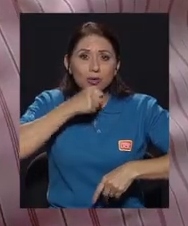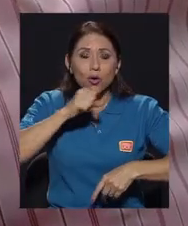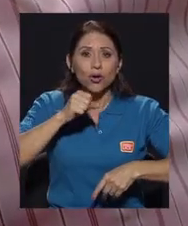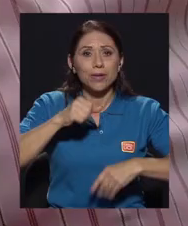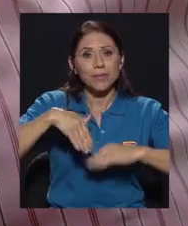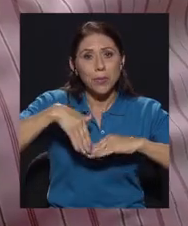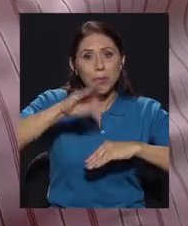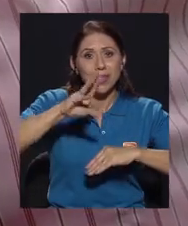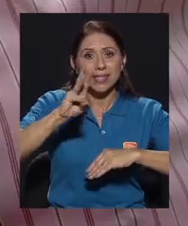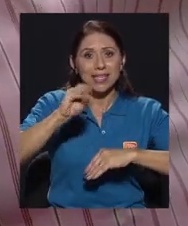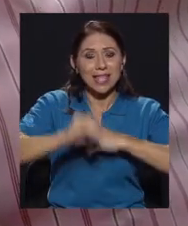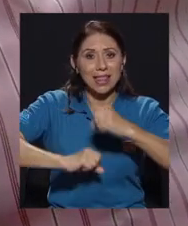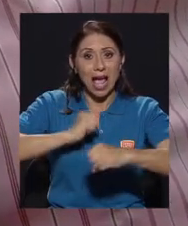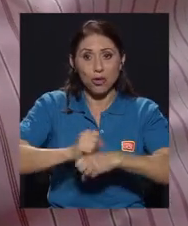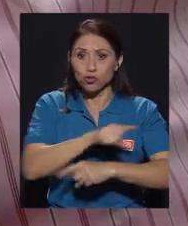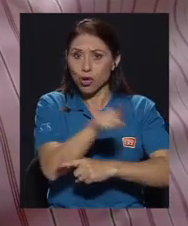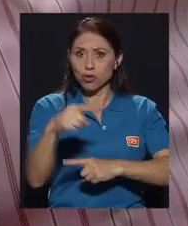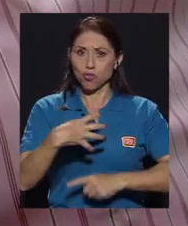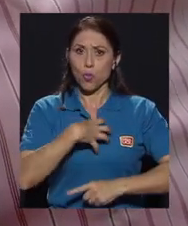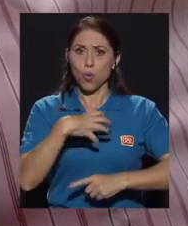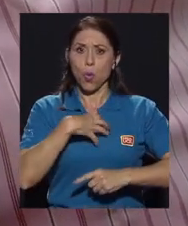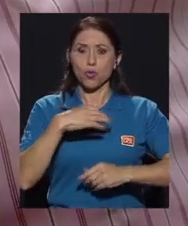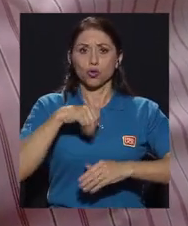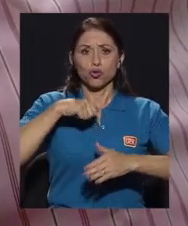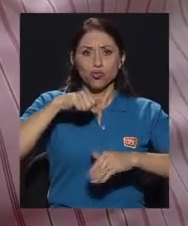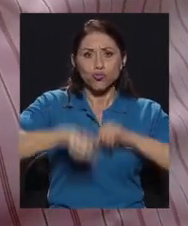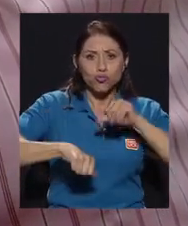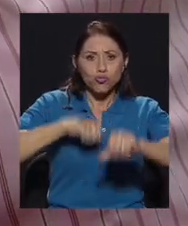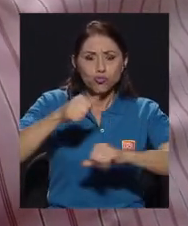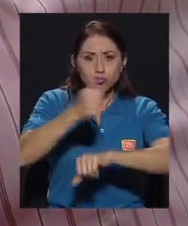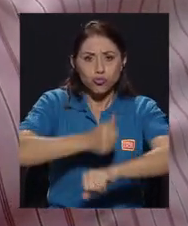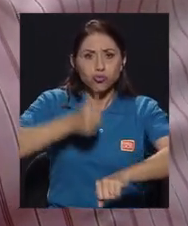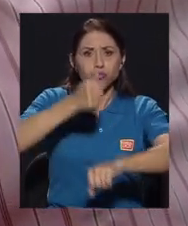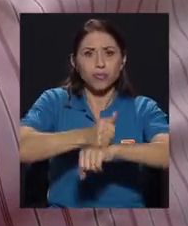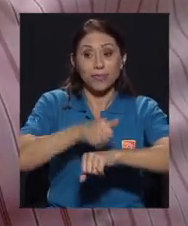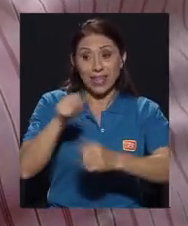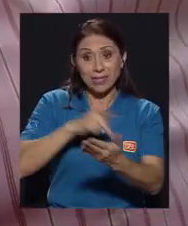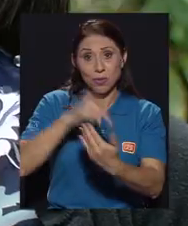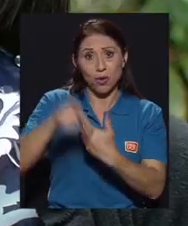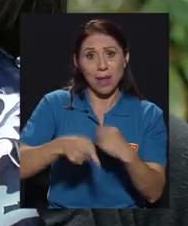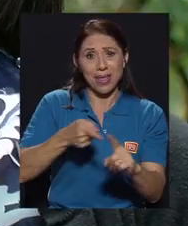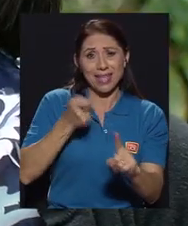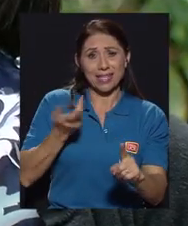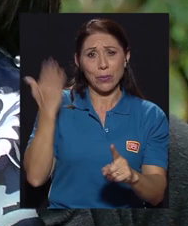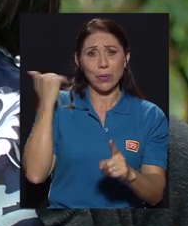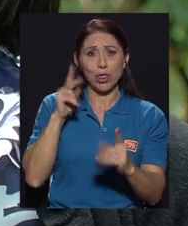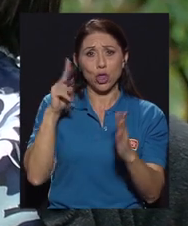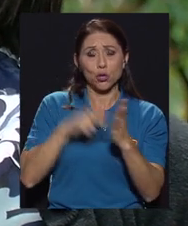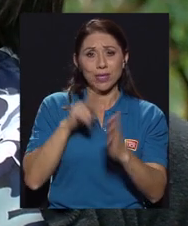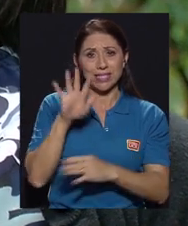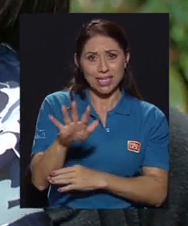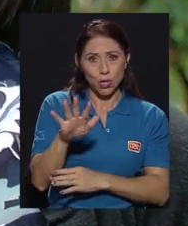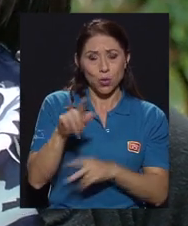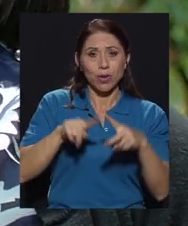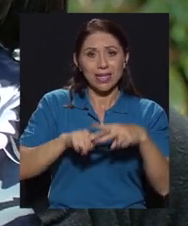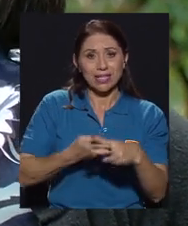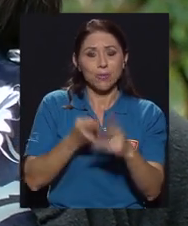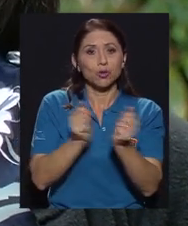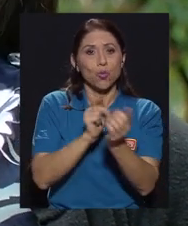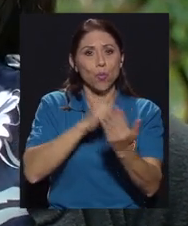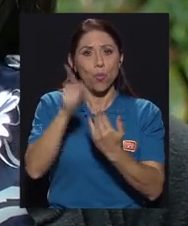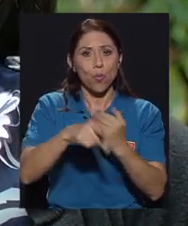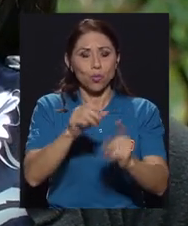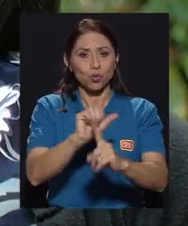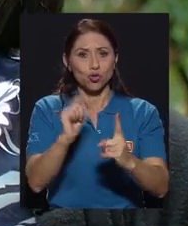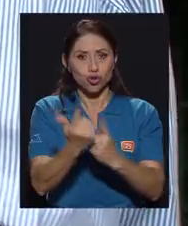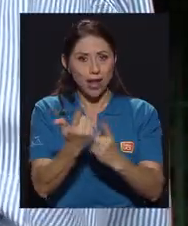que desarrollen sus propios emprendimientos. Entonces tenemos este programa desde el año 2005 en que iniciamos con nuestros